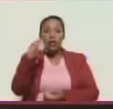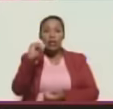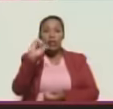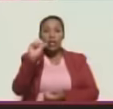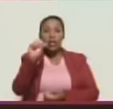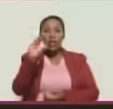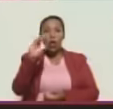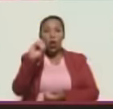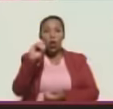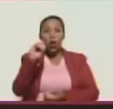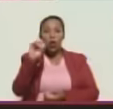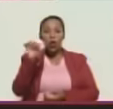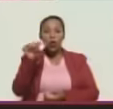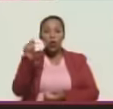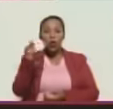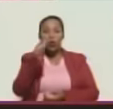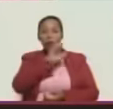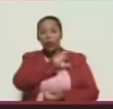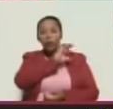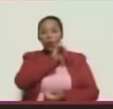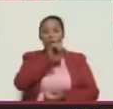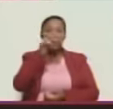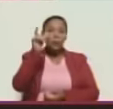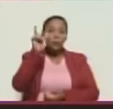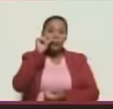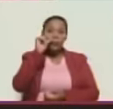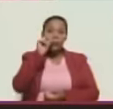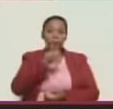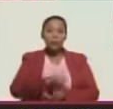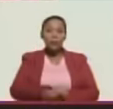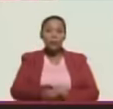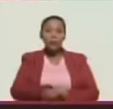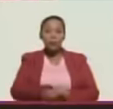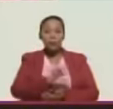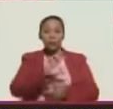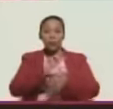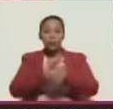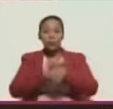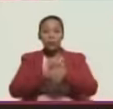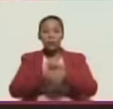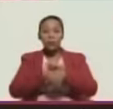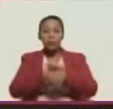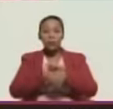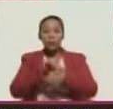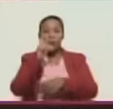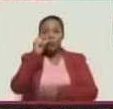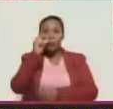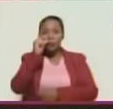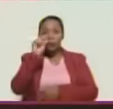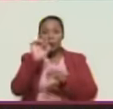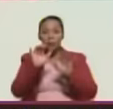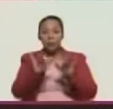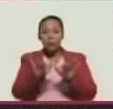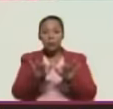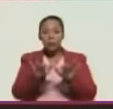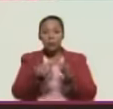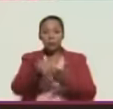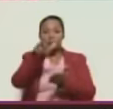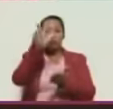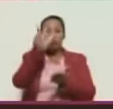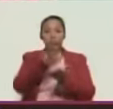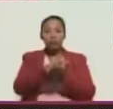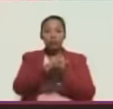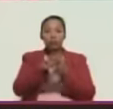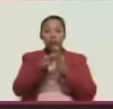garcé Tulio Ramírez doctor Antonio menes secretario aprobado